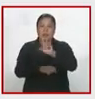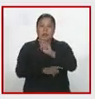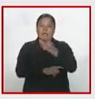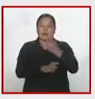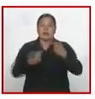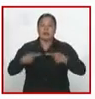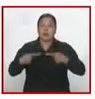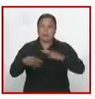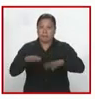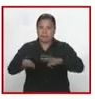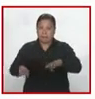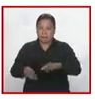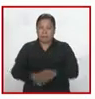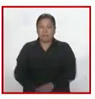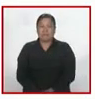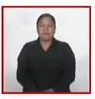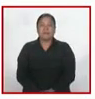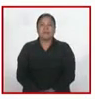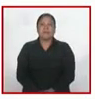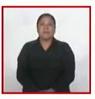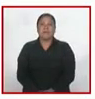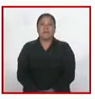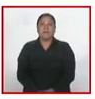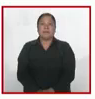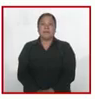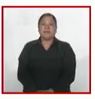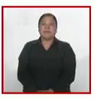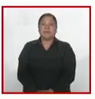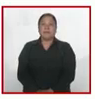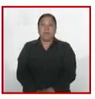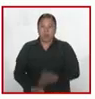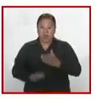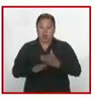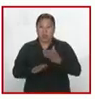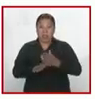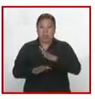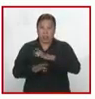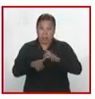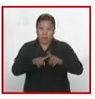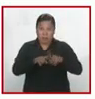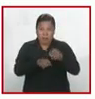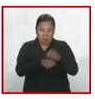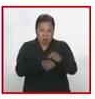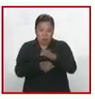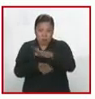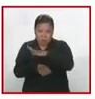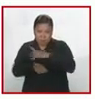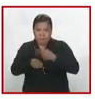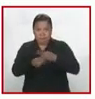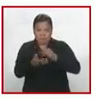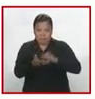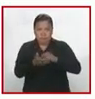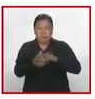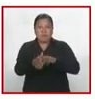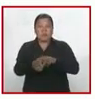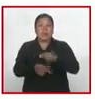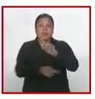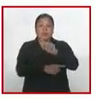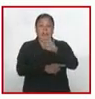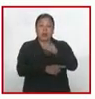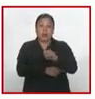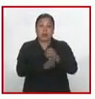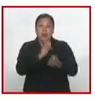defunciones en relación a los casos positivos por municipio tenemos 79 casos